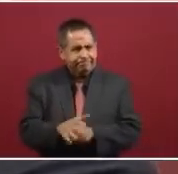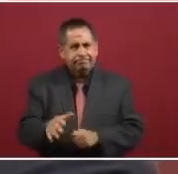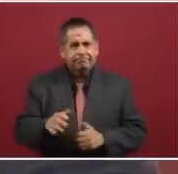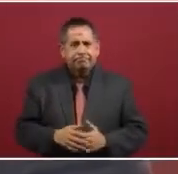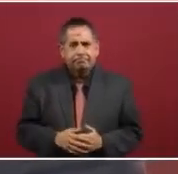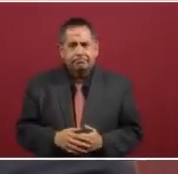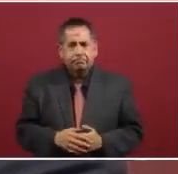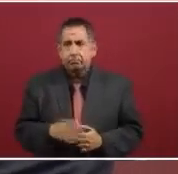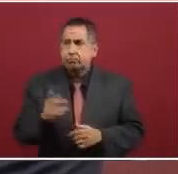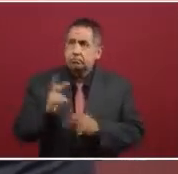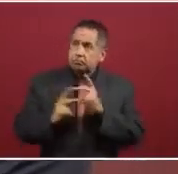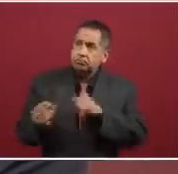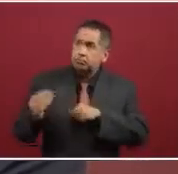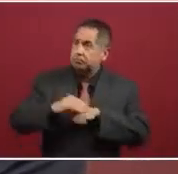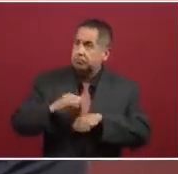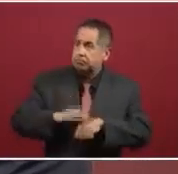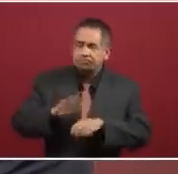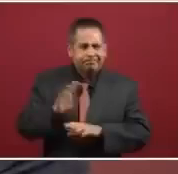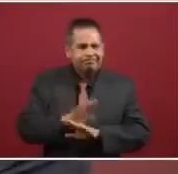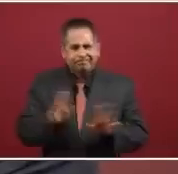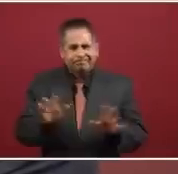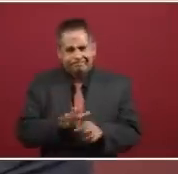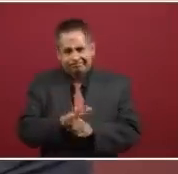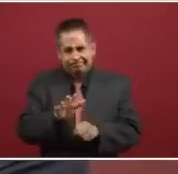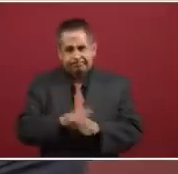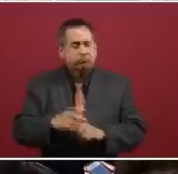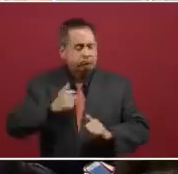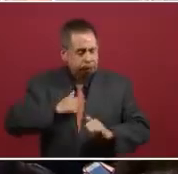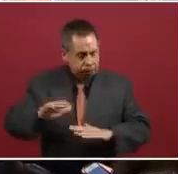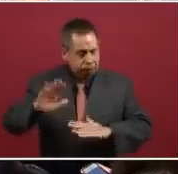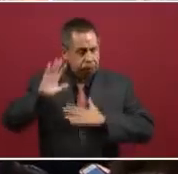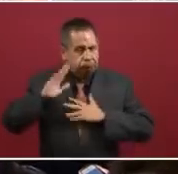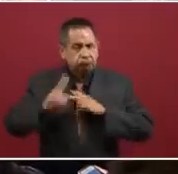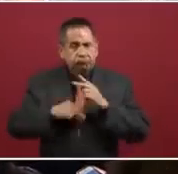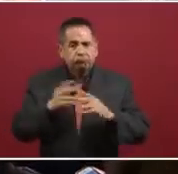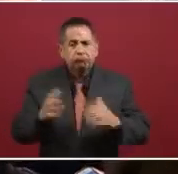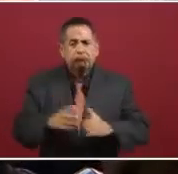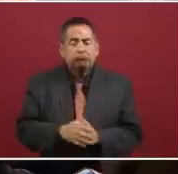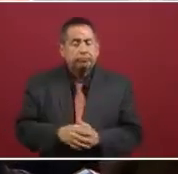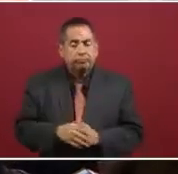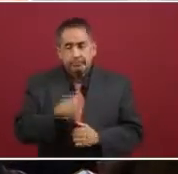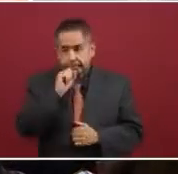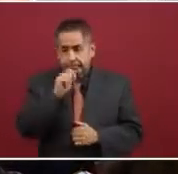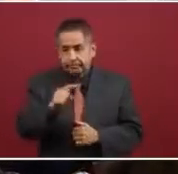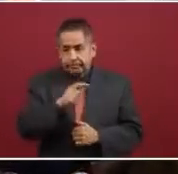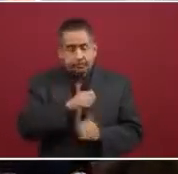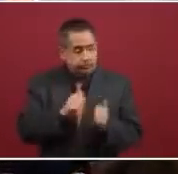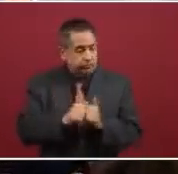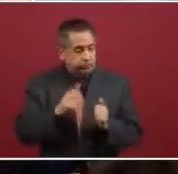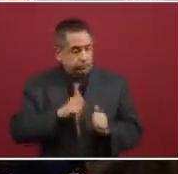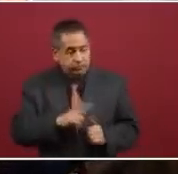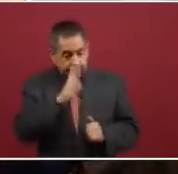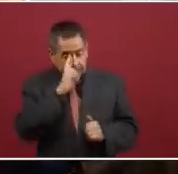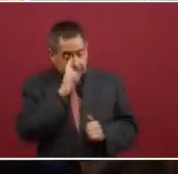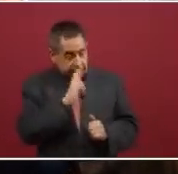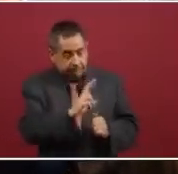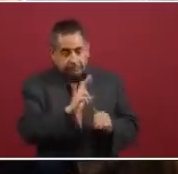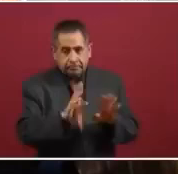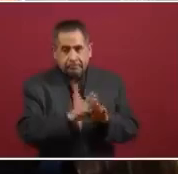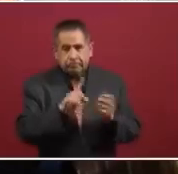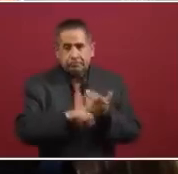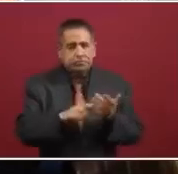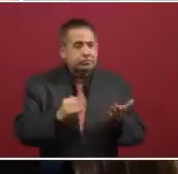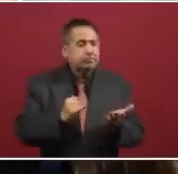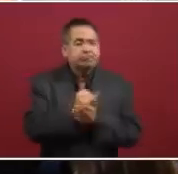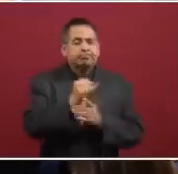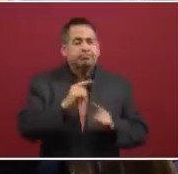o aumentar la deuda. Ese fue un compromiso que hicimos, siendo también respetuosos de las